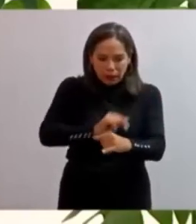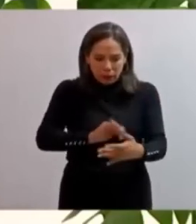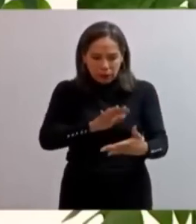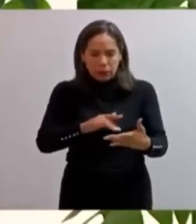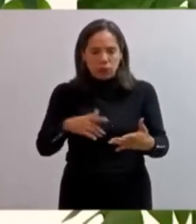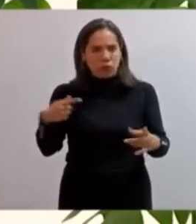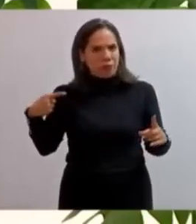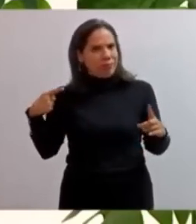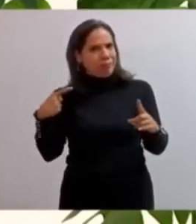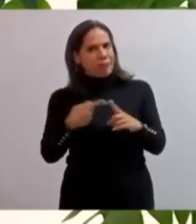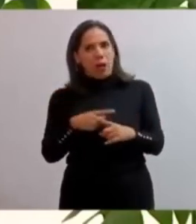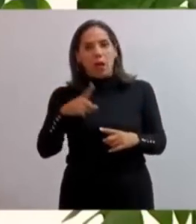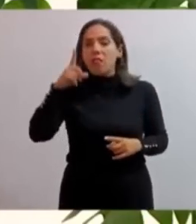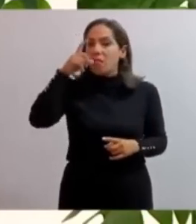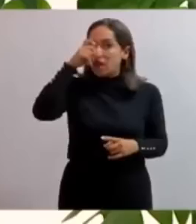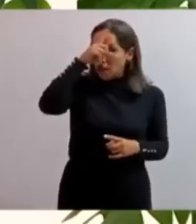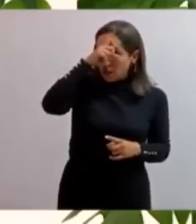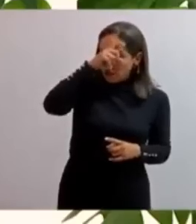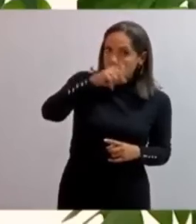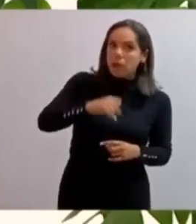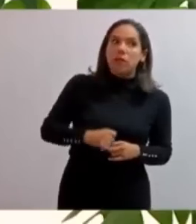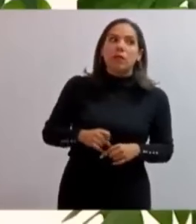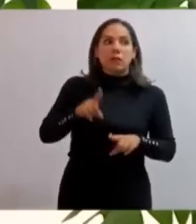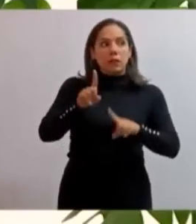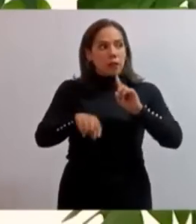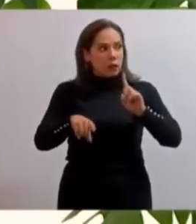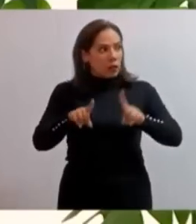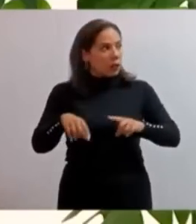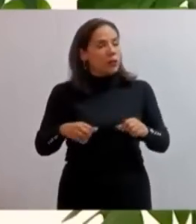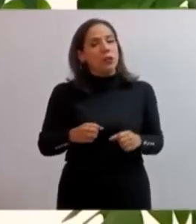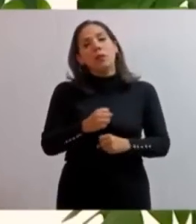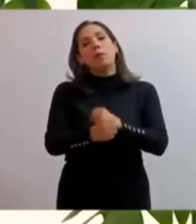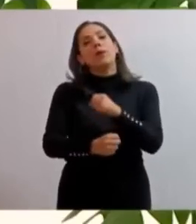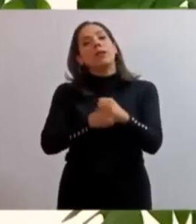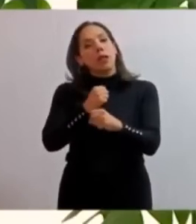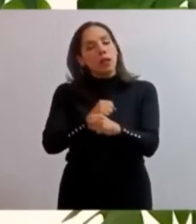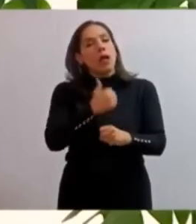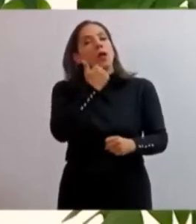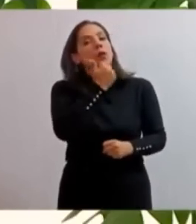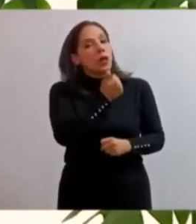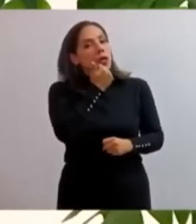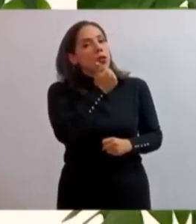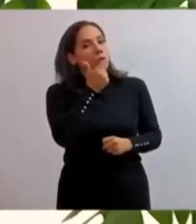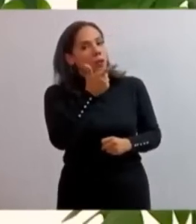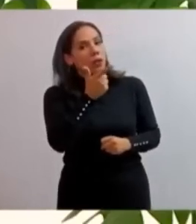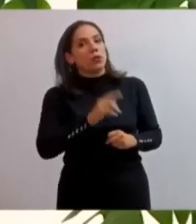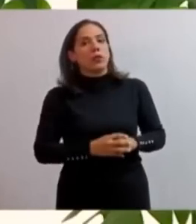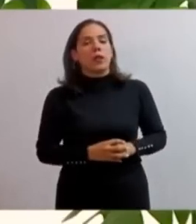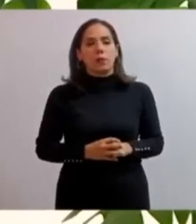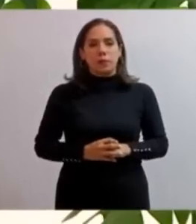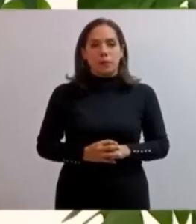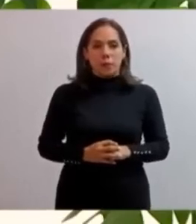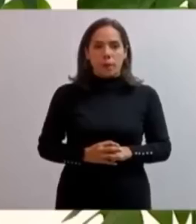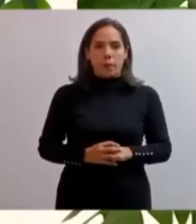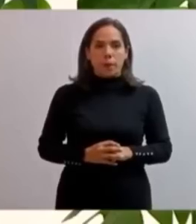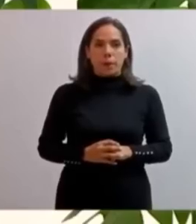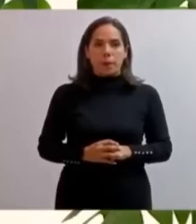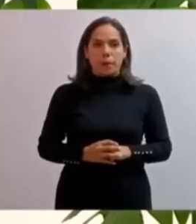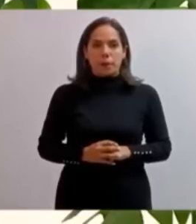de acuerdo a las diferentes edades de los estudiantes con los que trabajamos.